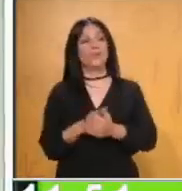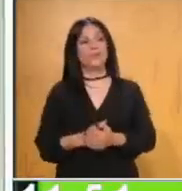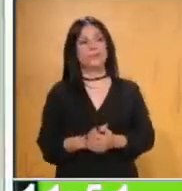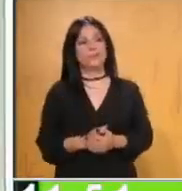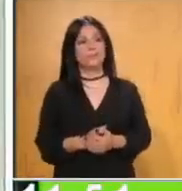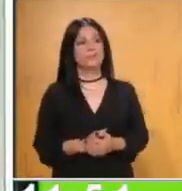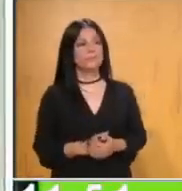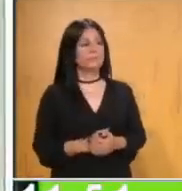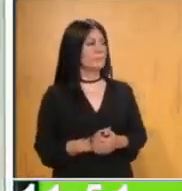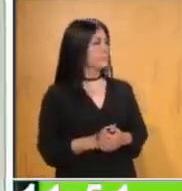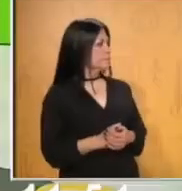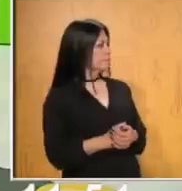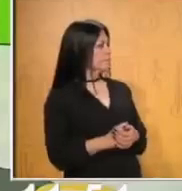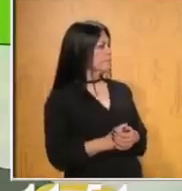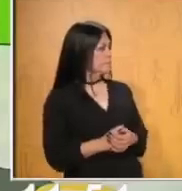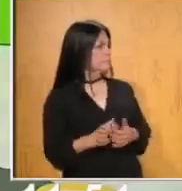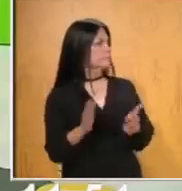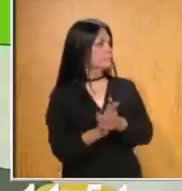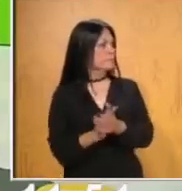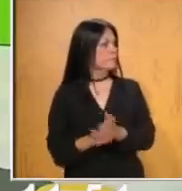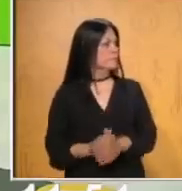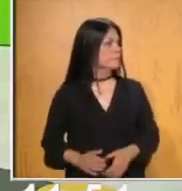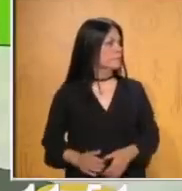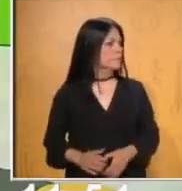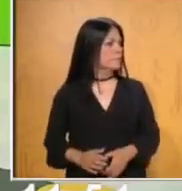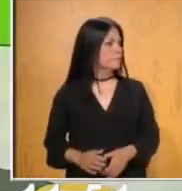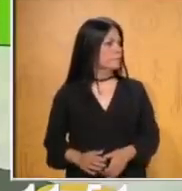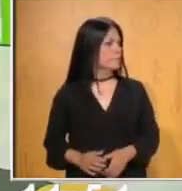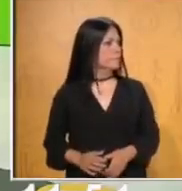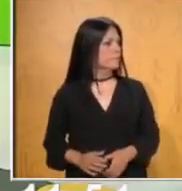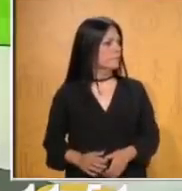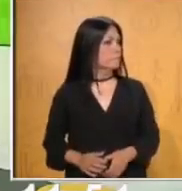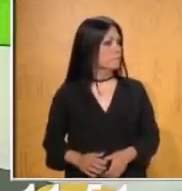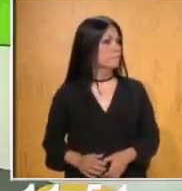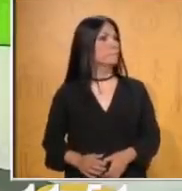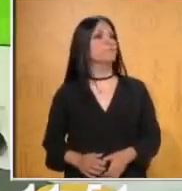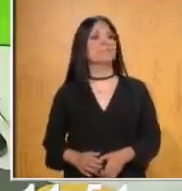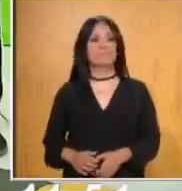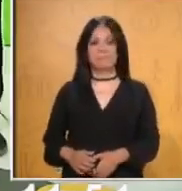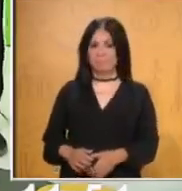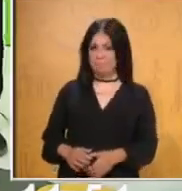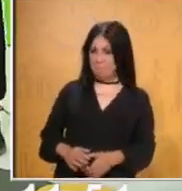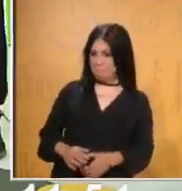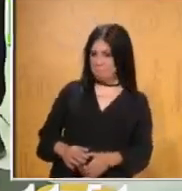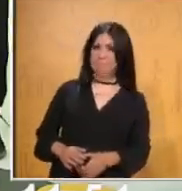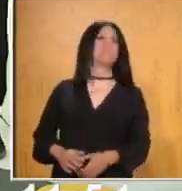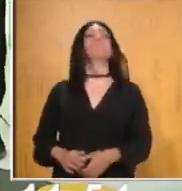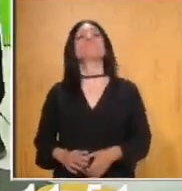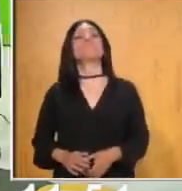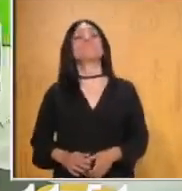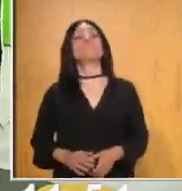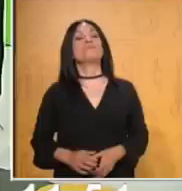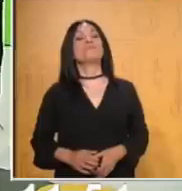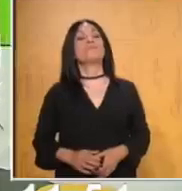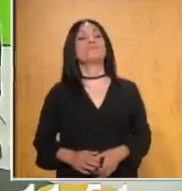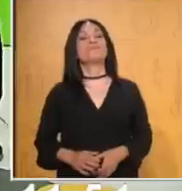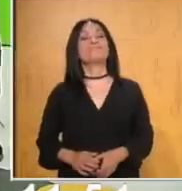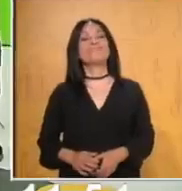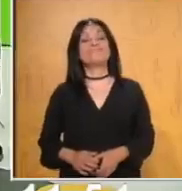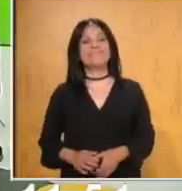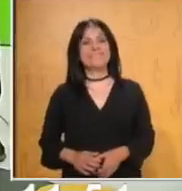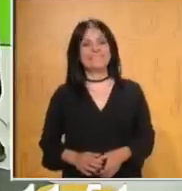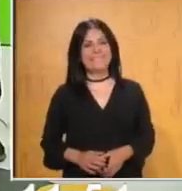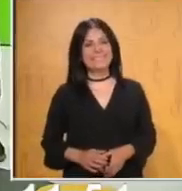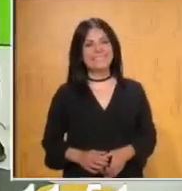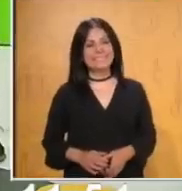¿cuál decimos? Perfecto, puede ser aplauso a un lado y al otro. Ok, muy bien. ¿Lista, maestra? Claro. Ven. Ya me lo dijo Manuel,